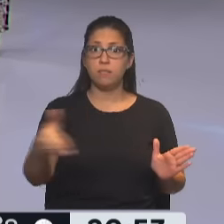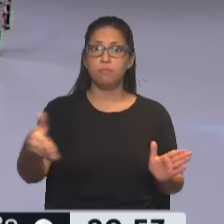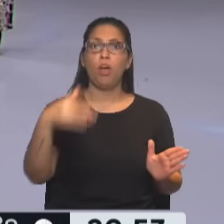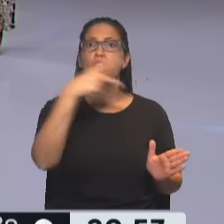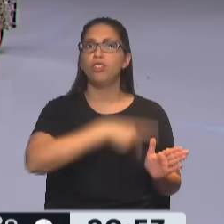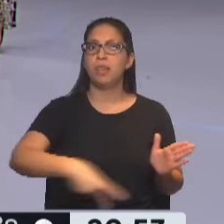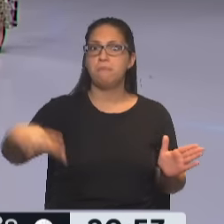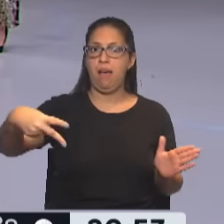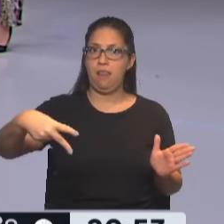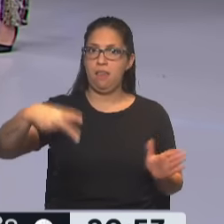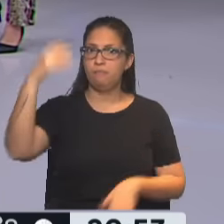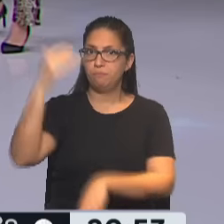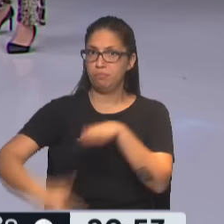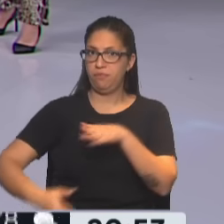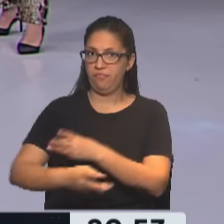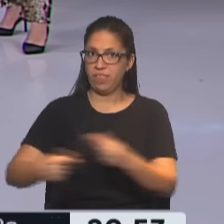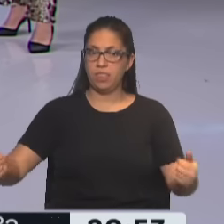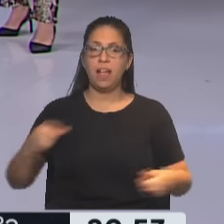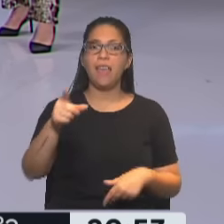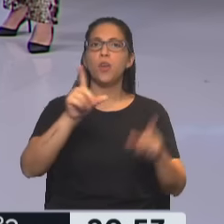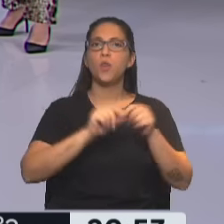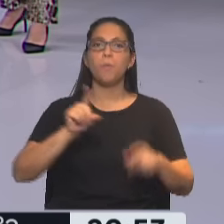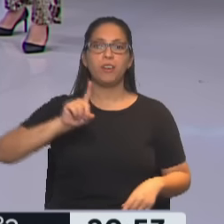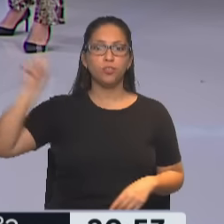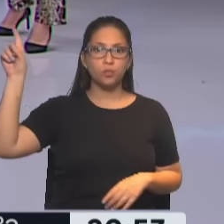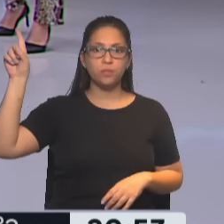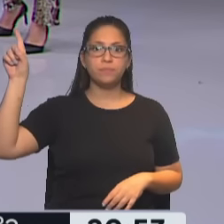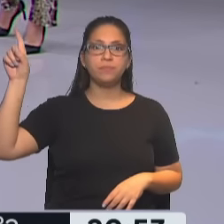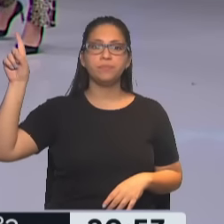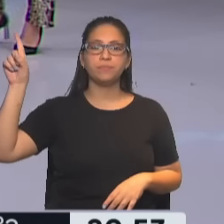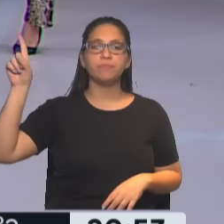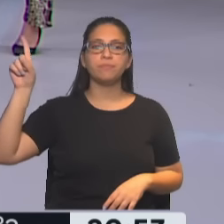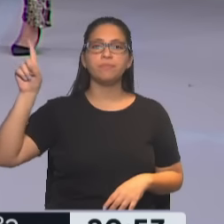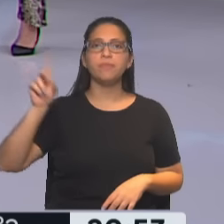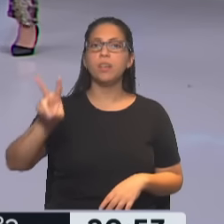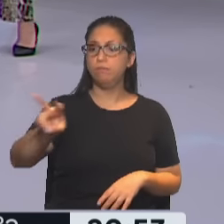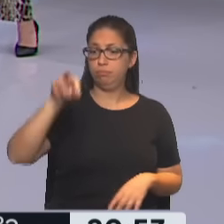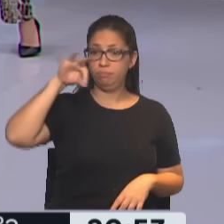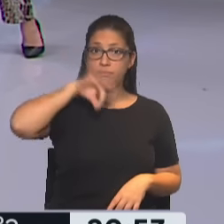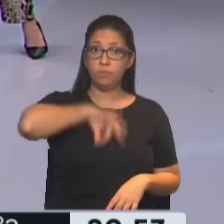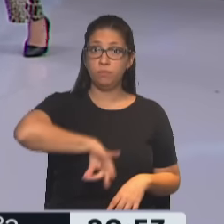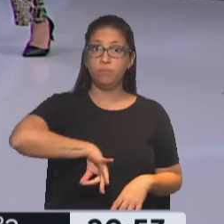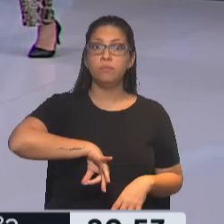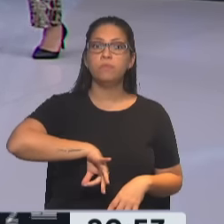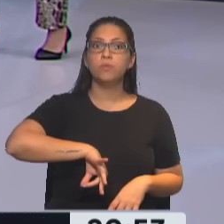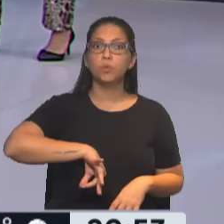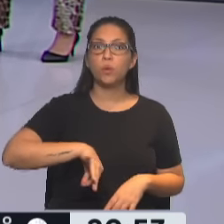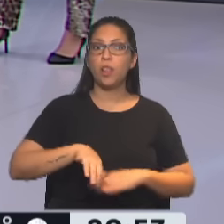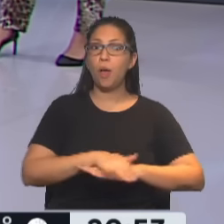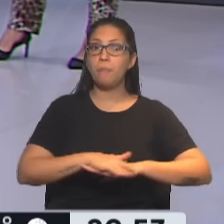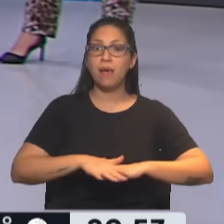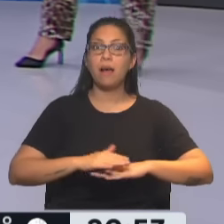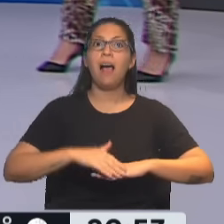para hacerlo. Ahí estás viendo las cifras de a partir de cuáles ingresos vas a poder recibir